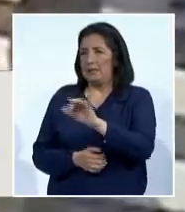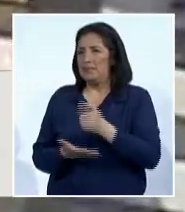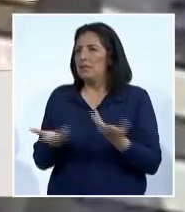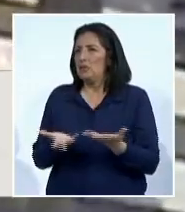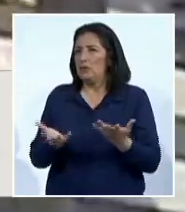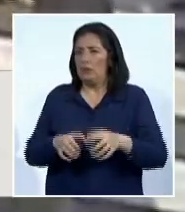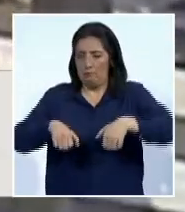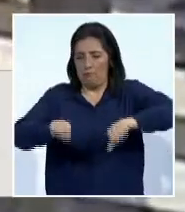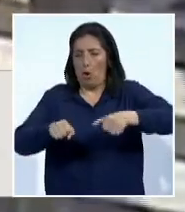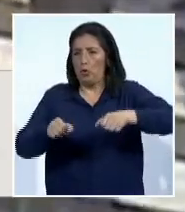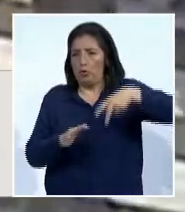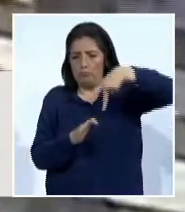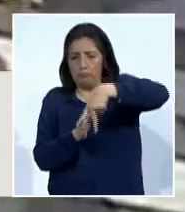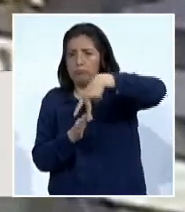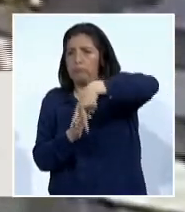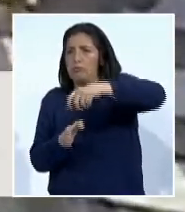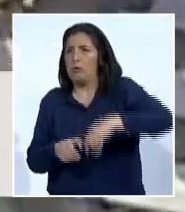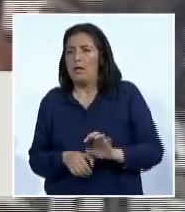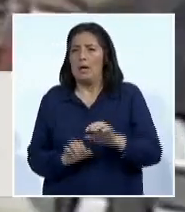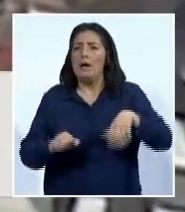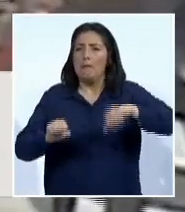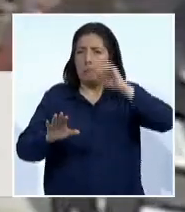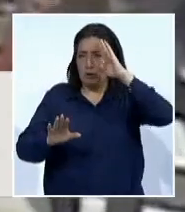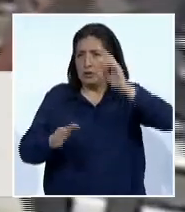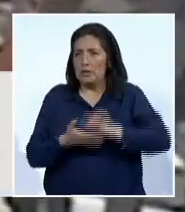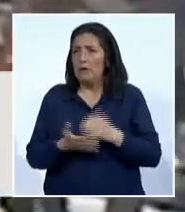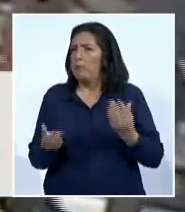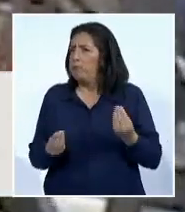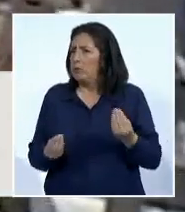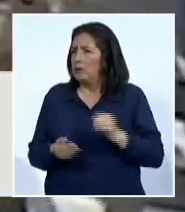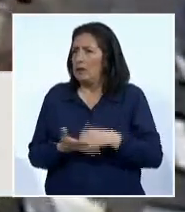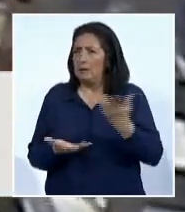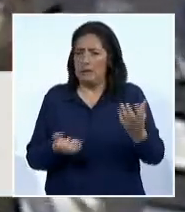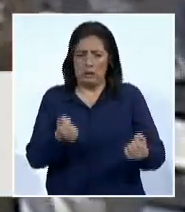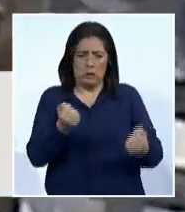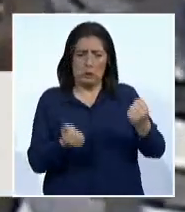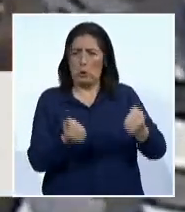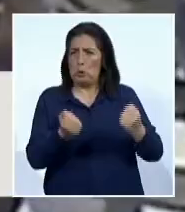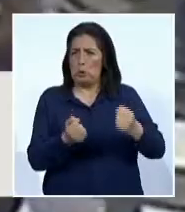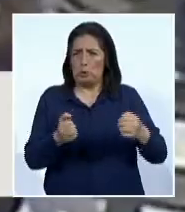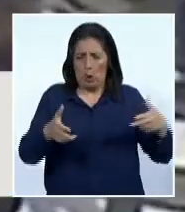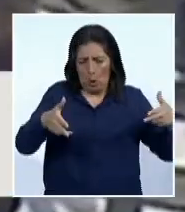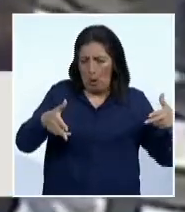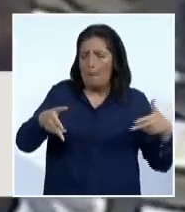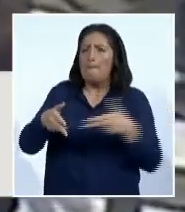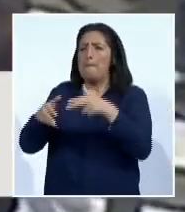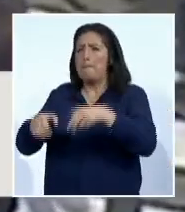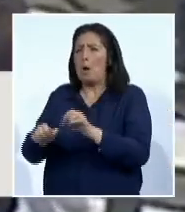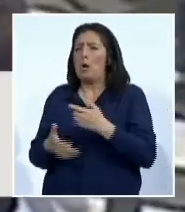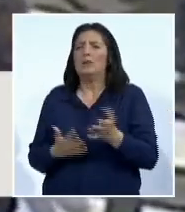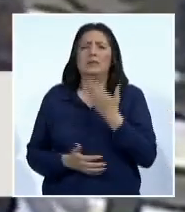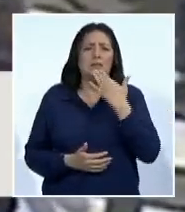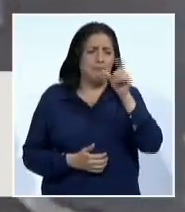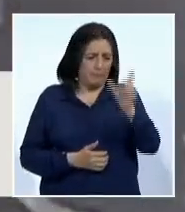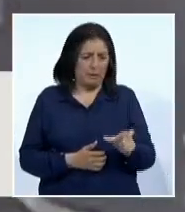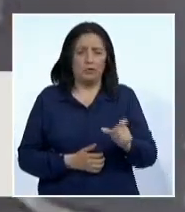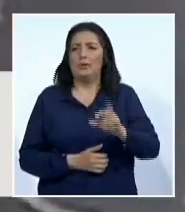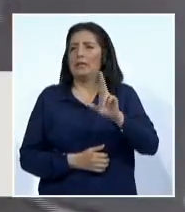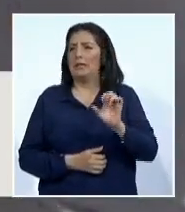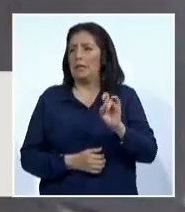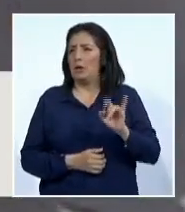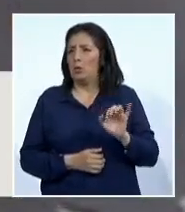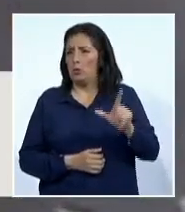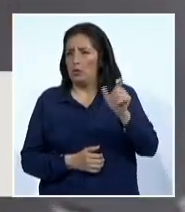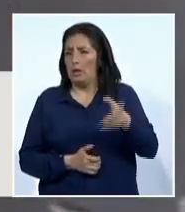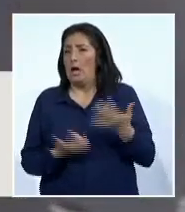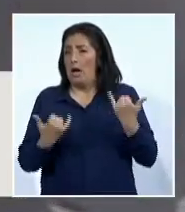de la motocicleta policial cuando al parecer fueron embestidas por el conductor identificado como Raúl Fabián Rosales, quien en este